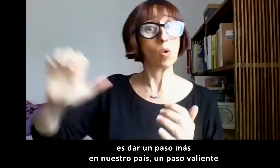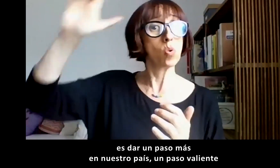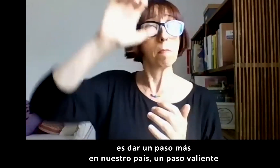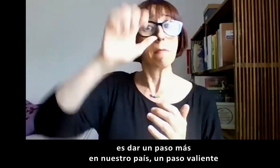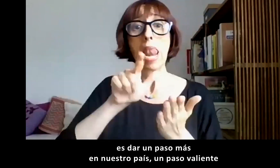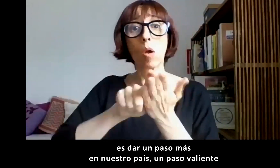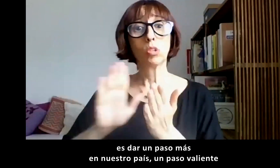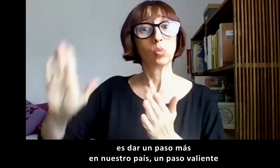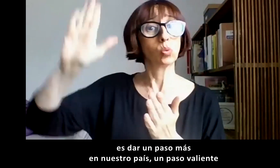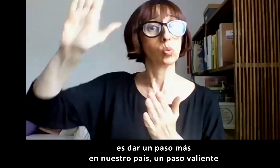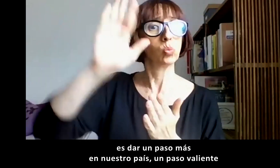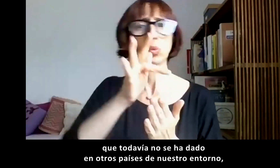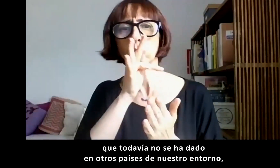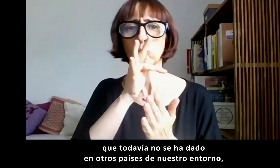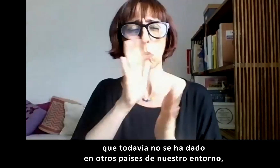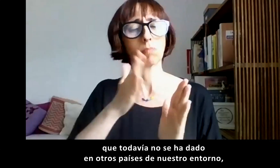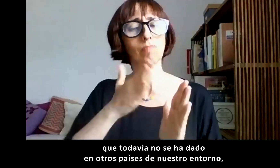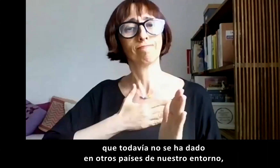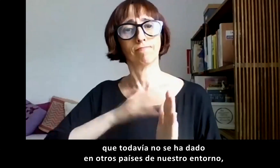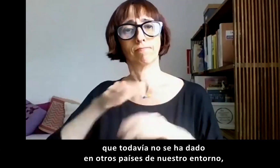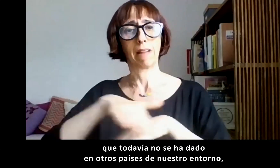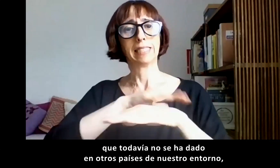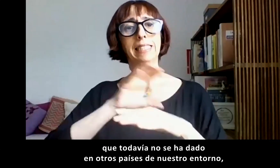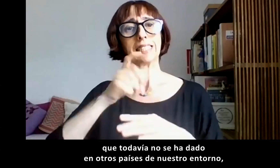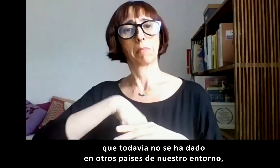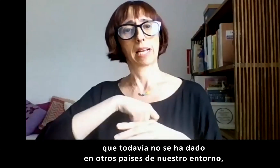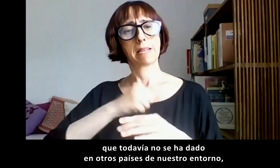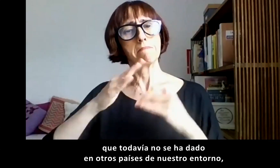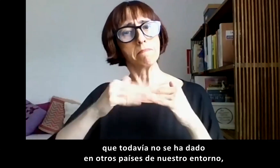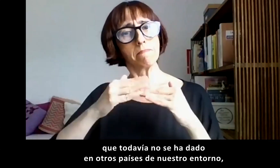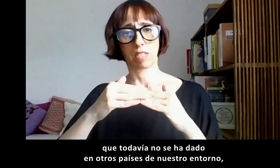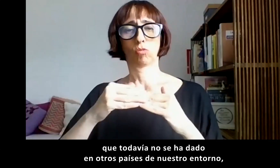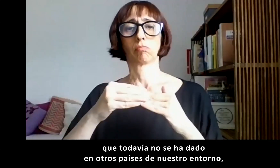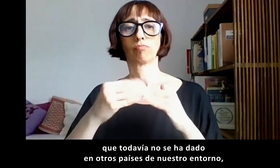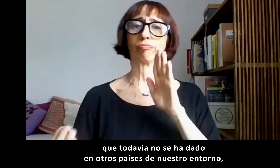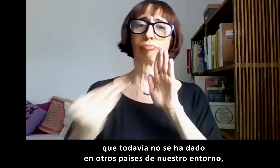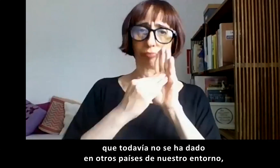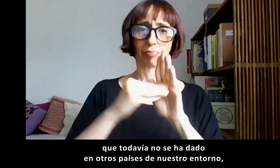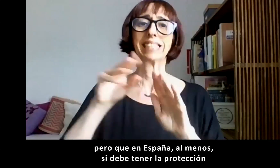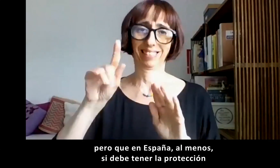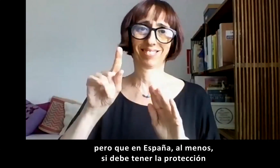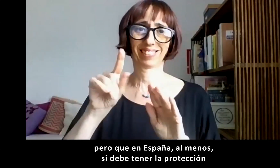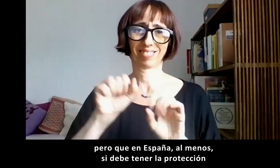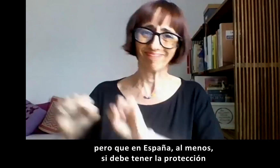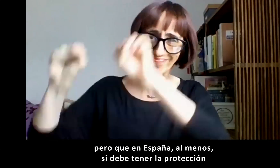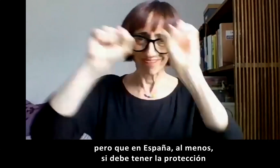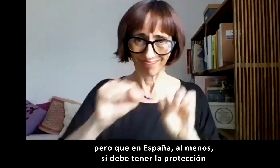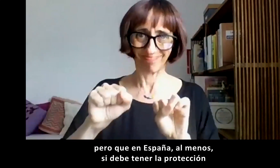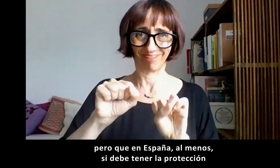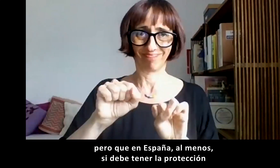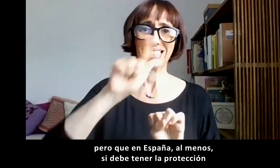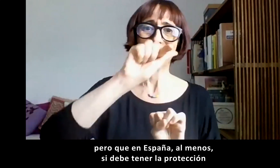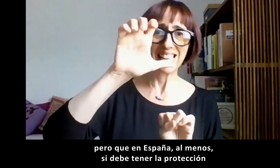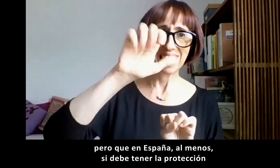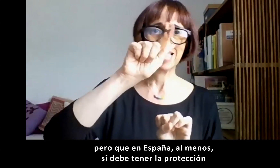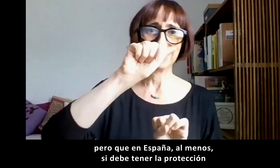nuestro país, un paso valiente, que todavía no se ha dado en otros países de nuestro entorno, pero que en España al menos